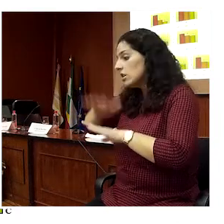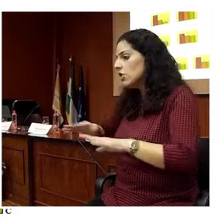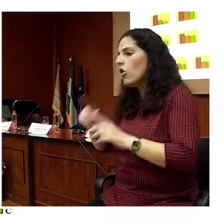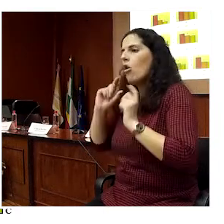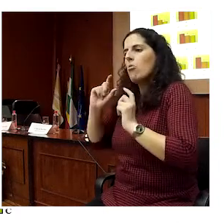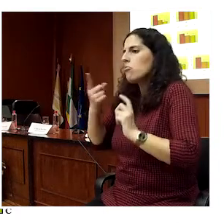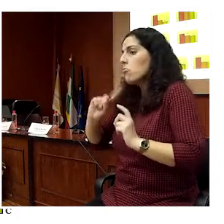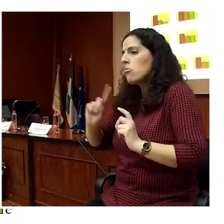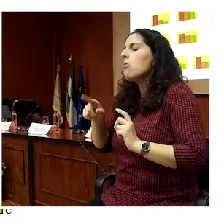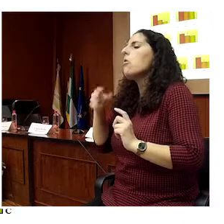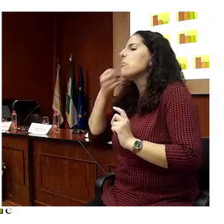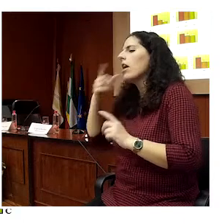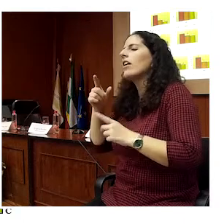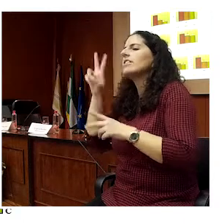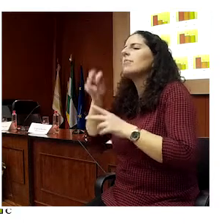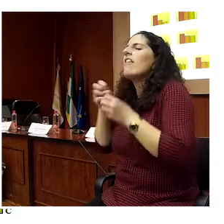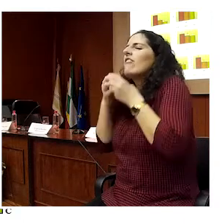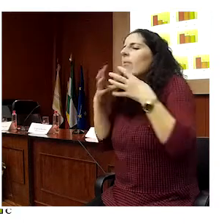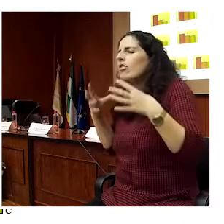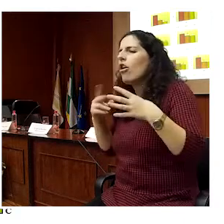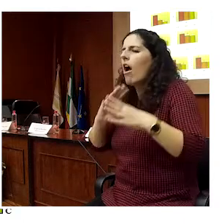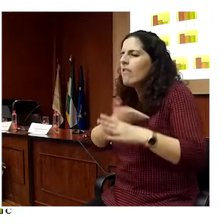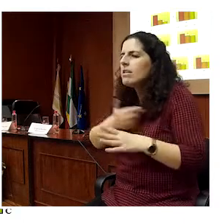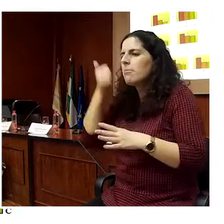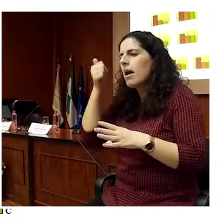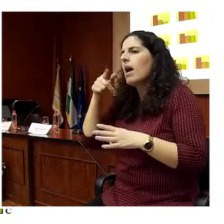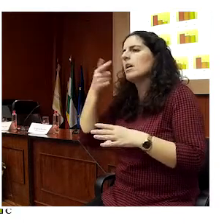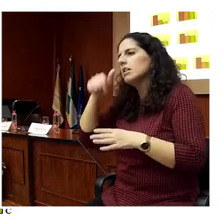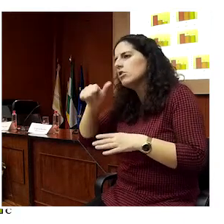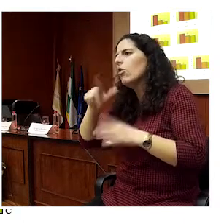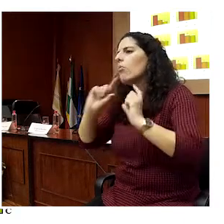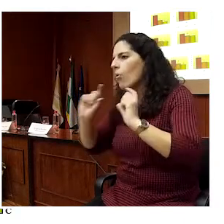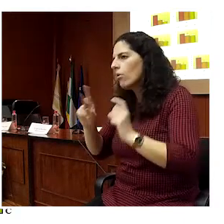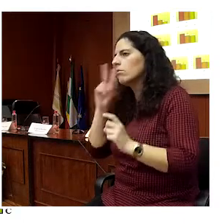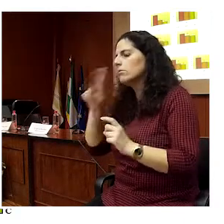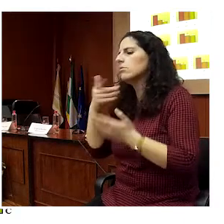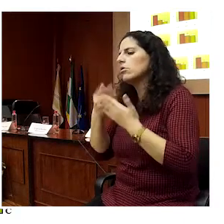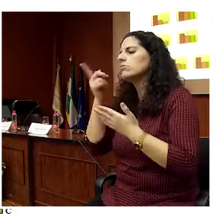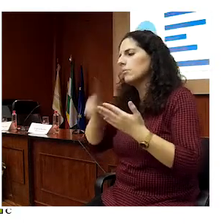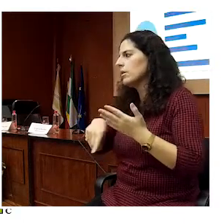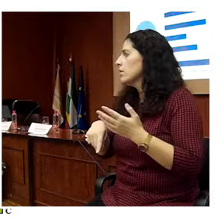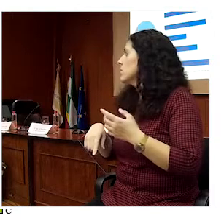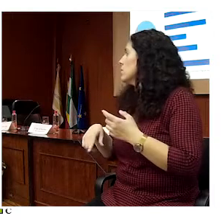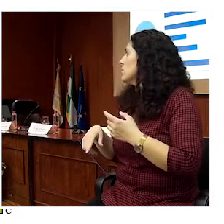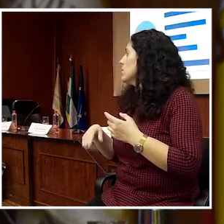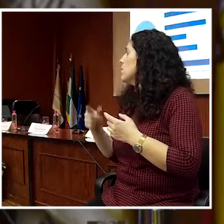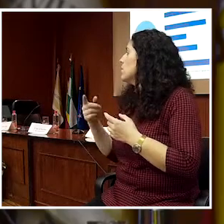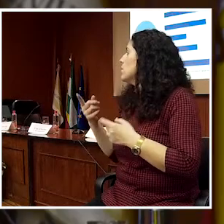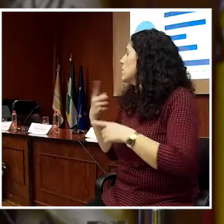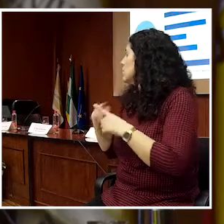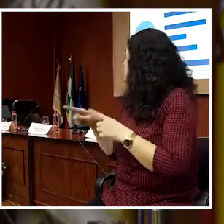sobrepeso y a los niños normopeso. Por tanto, también parece que existe una inflamación de bajo